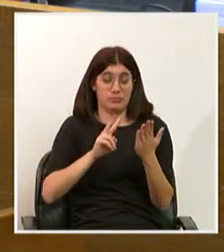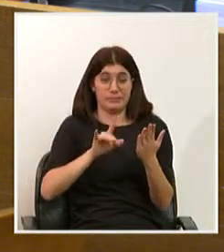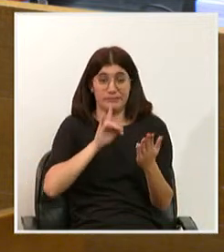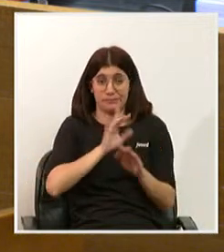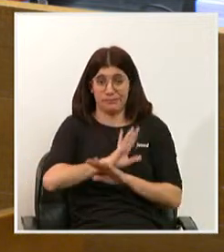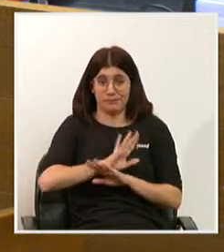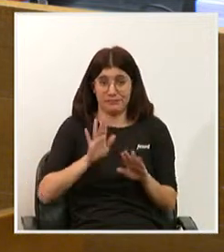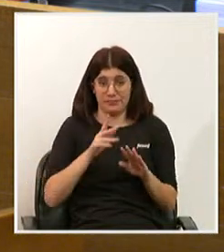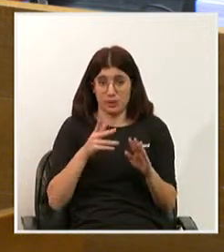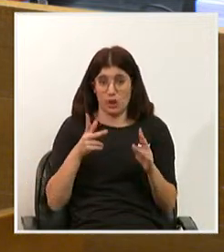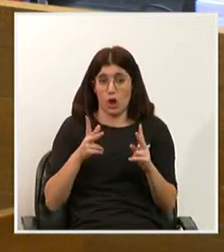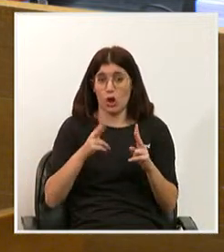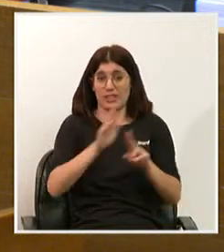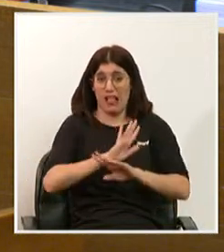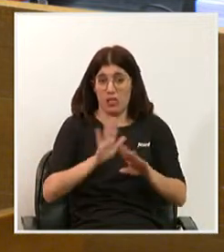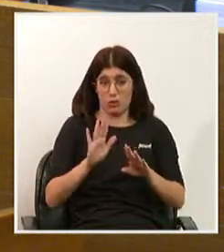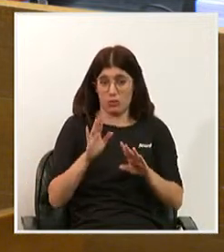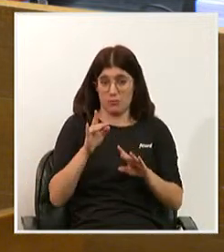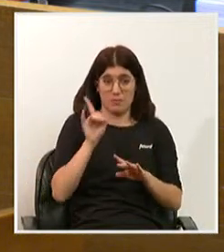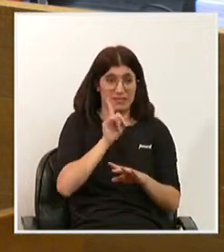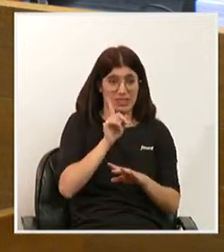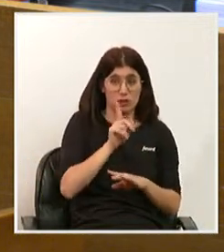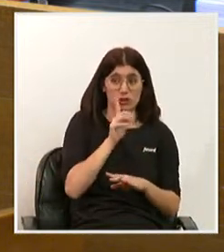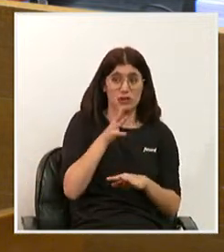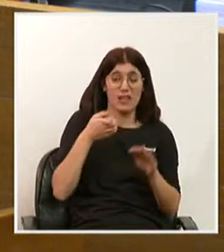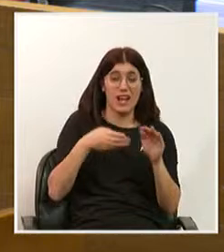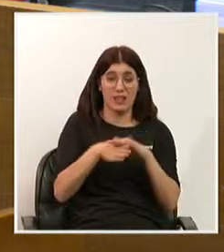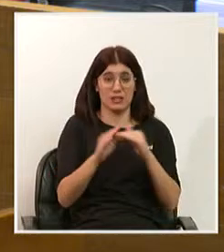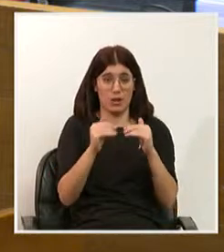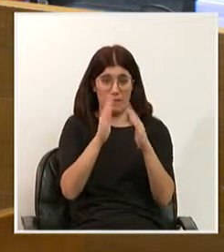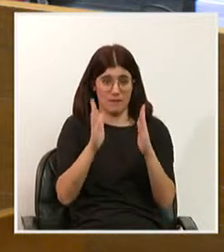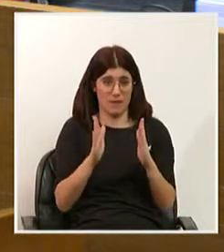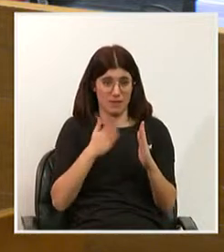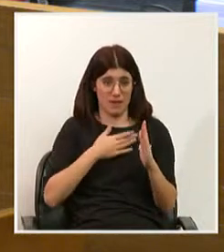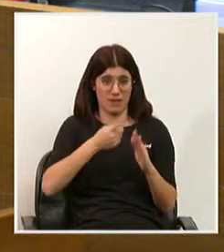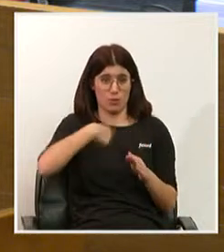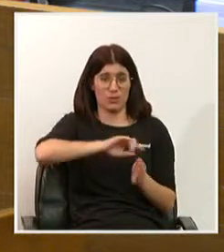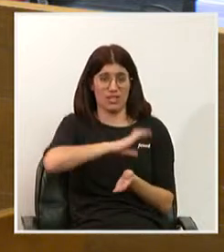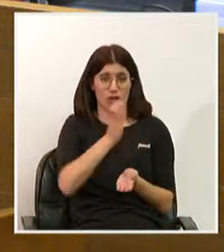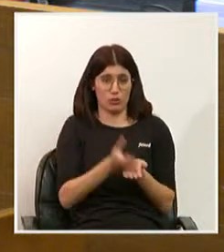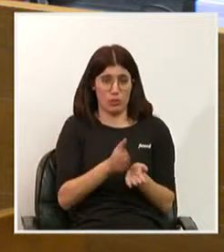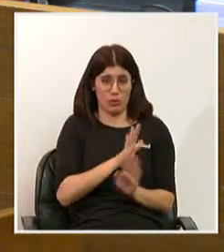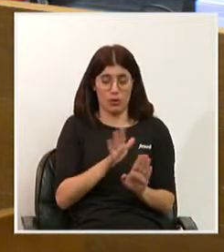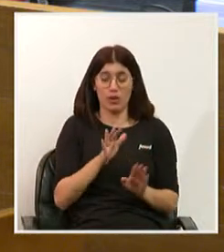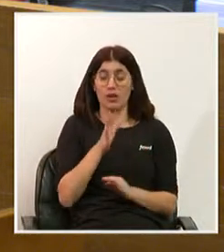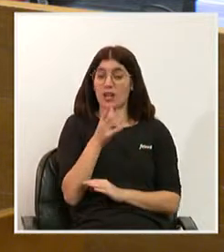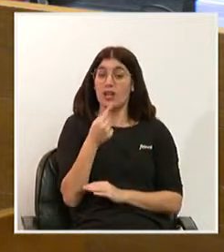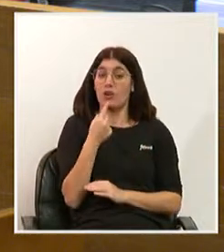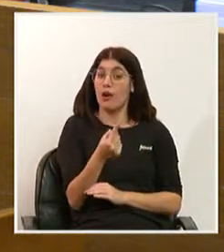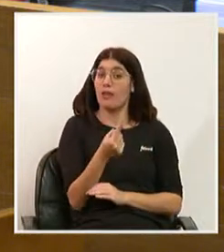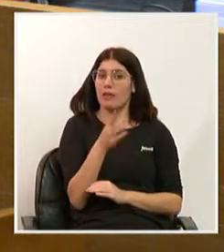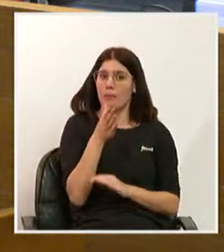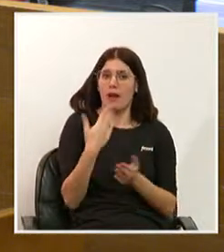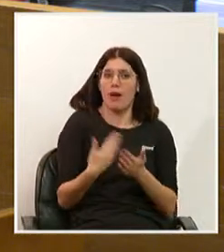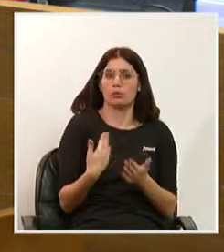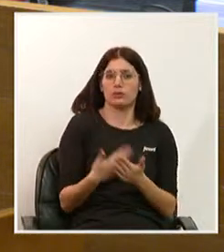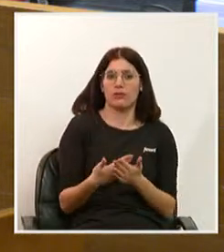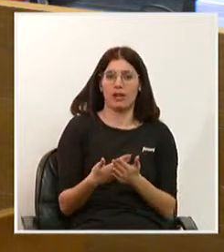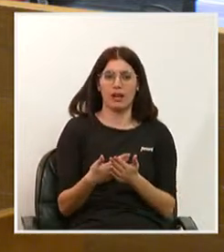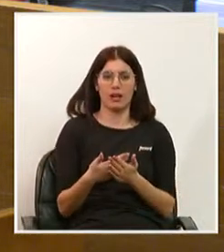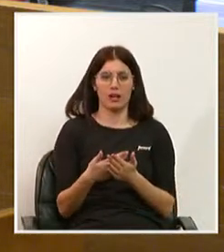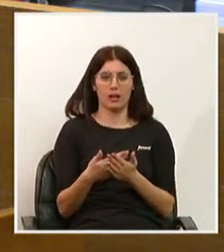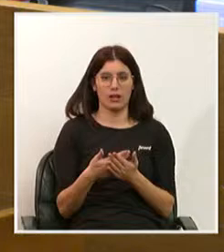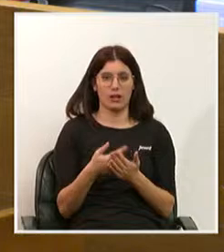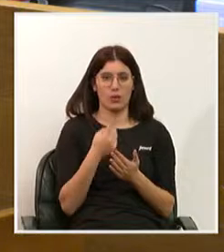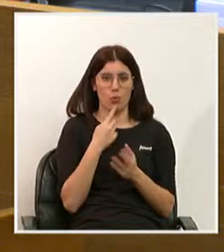sesgada de lo que es el acceso a la vivienda recogida en nuestra Constitución y lo hacen pues para intentar justificar un